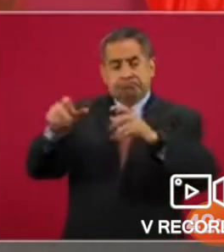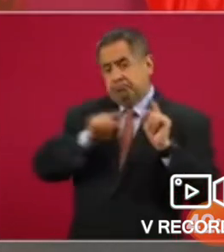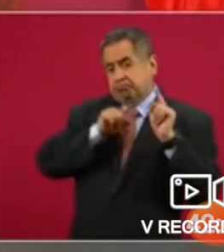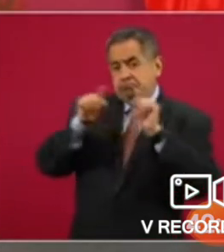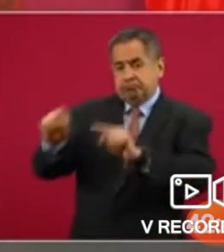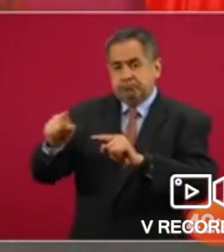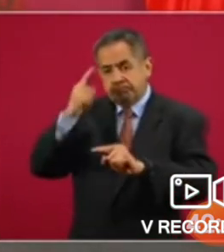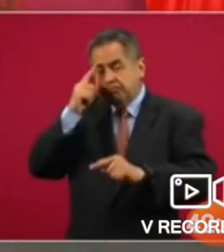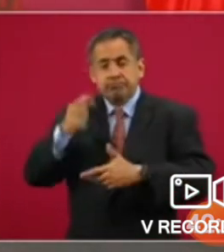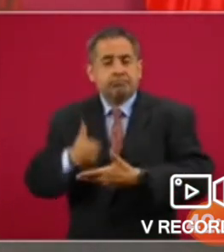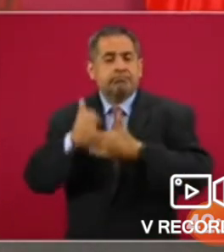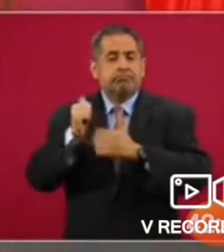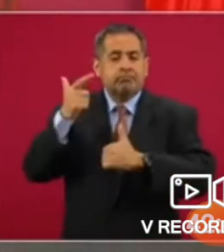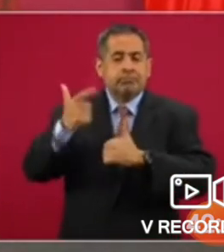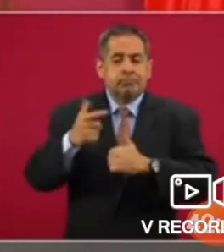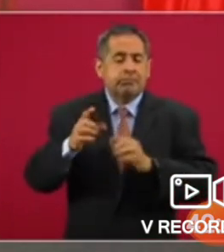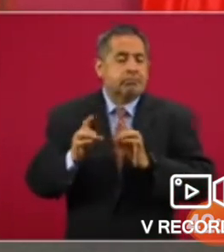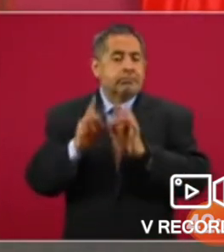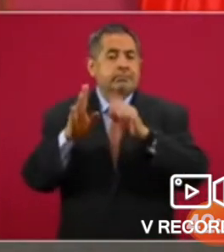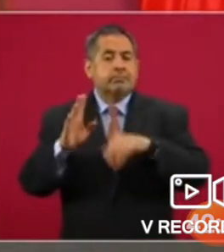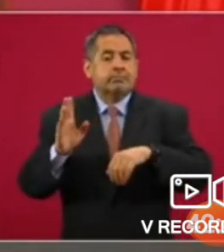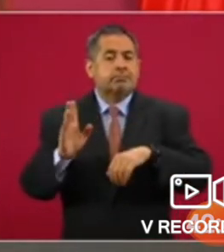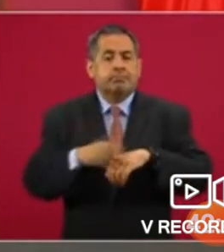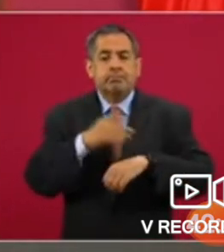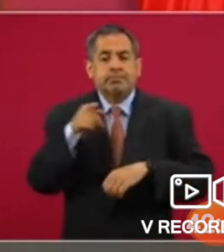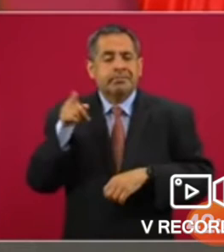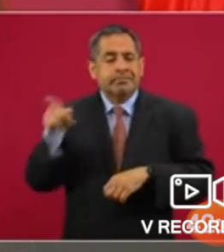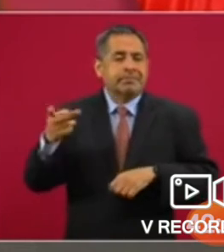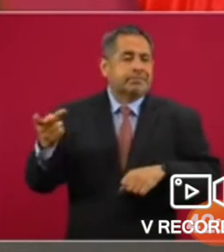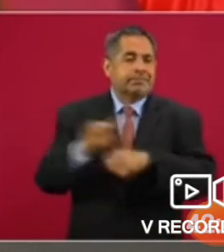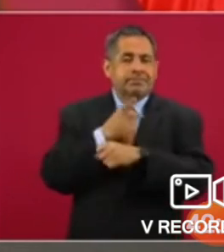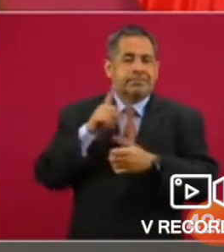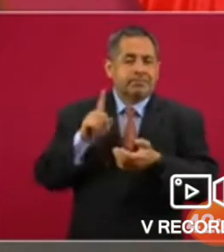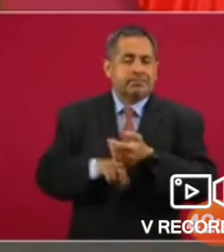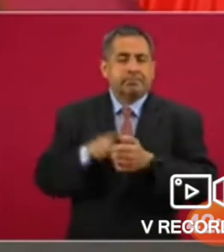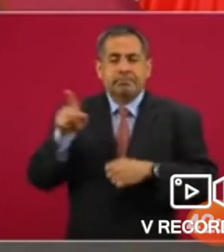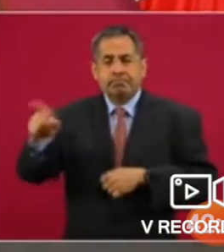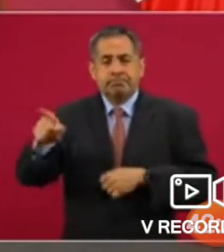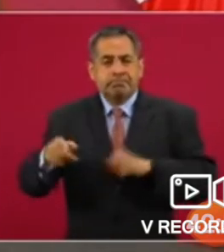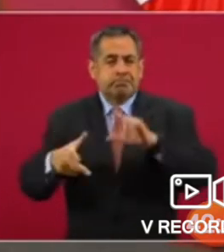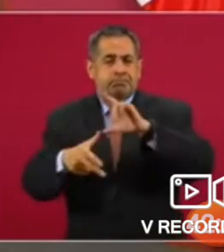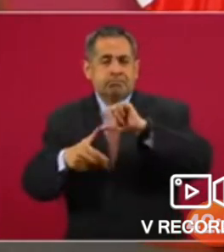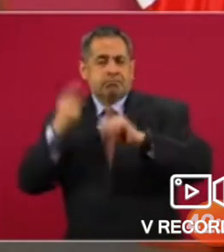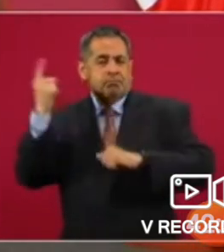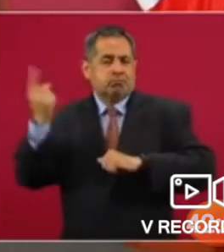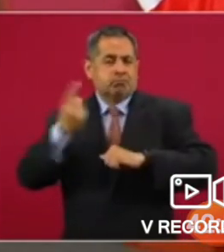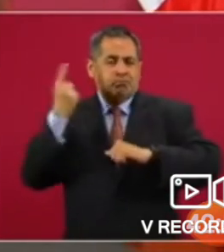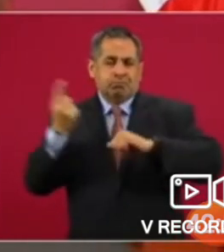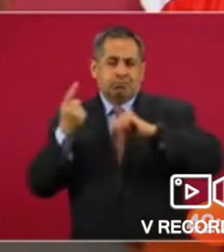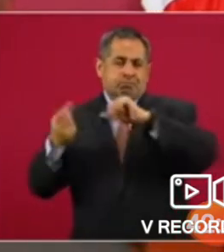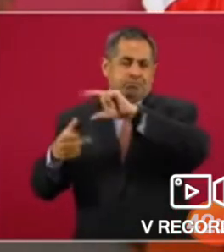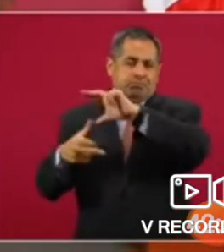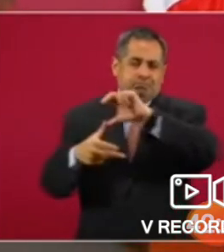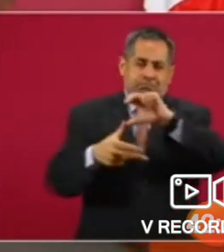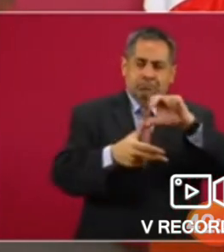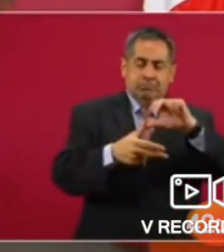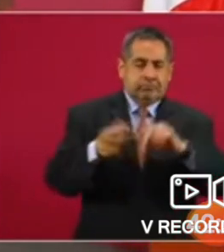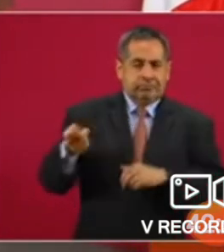para prevenir los efectos que pueda causar el huracán Delta.